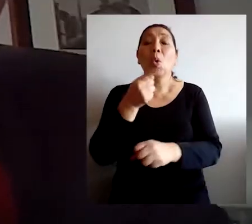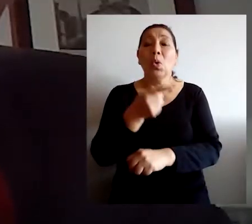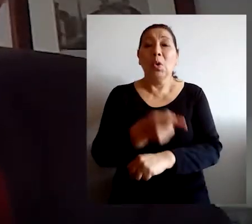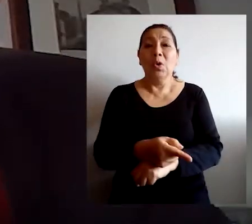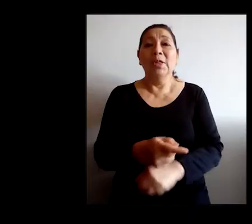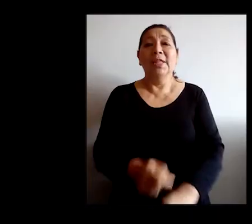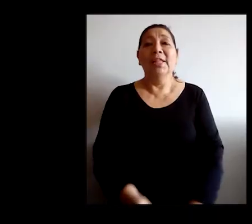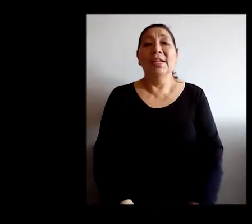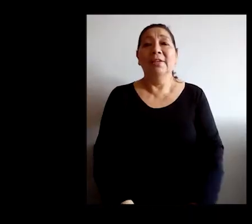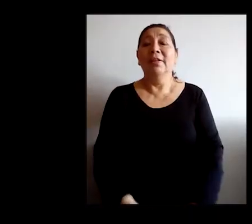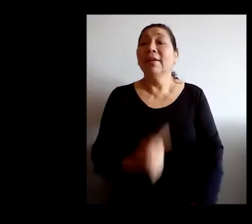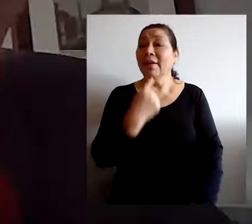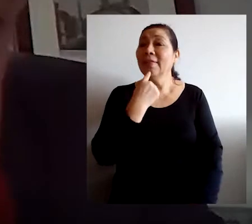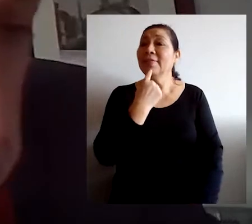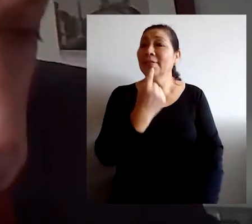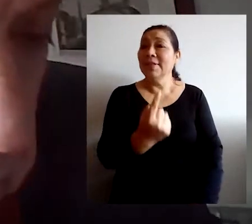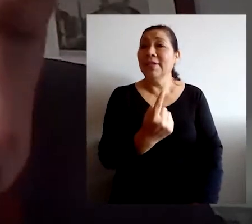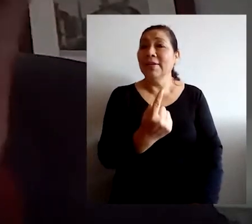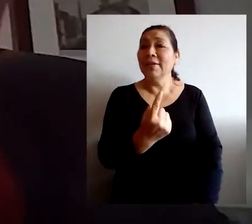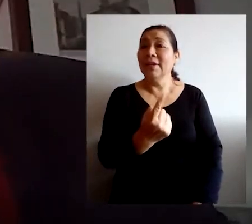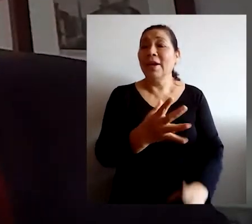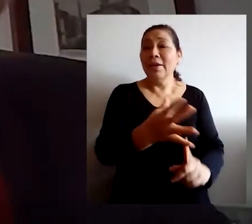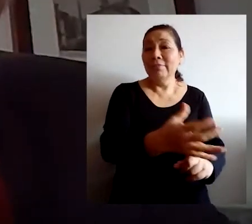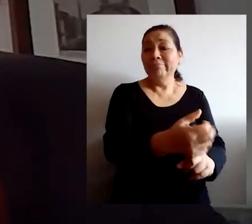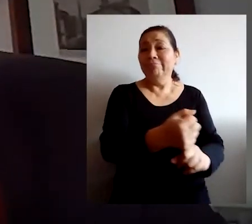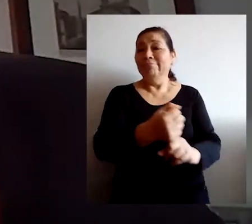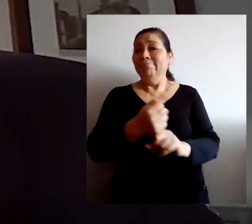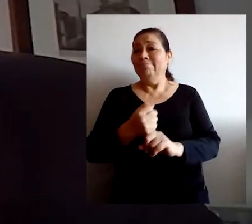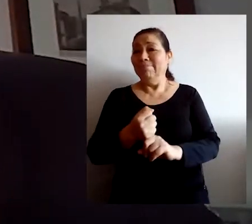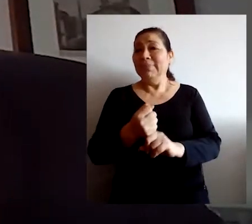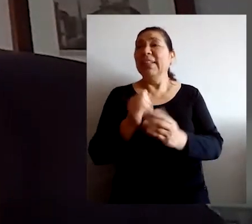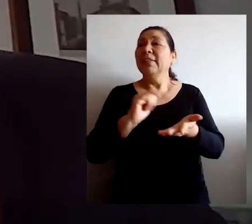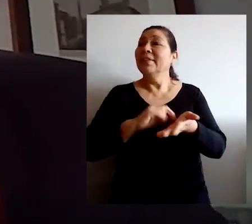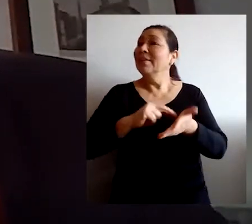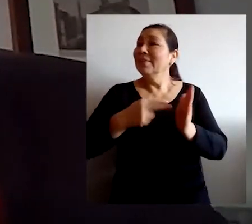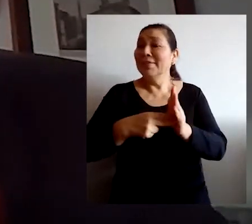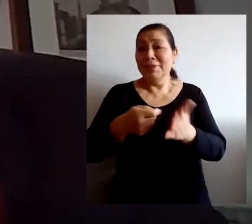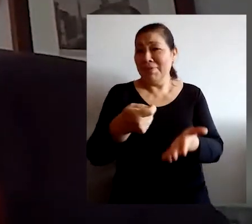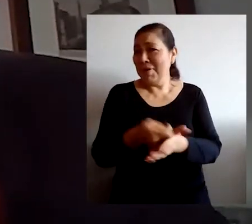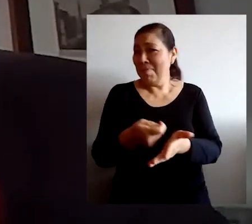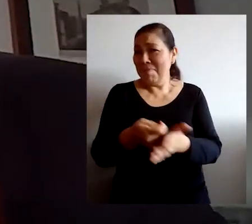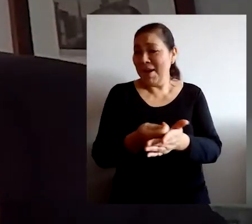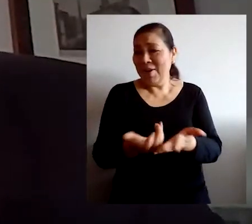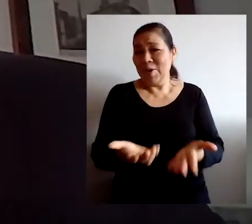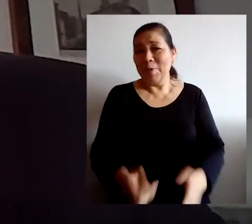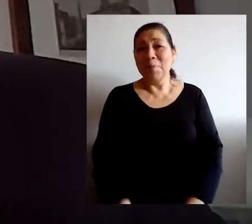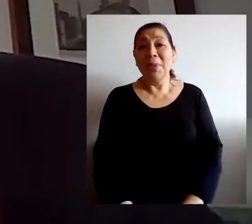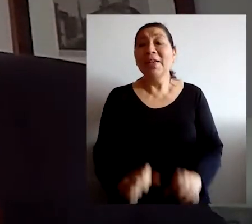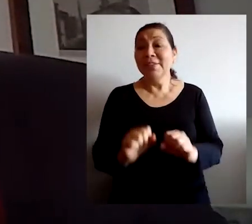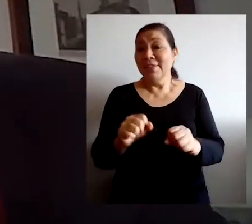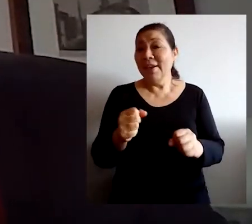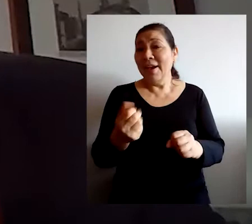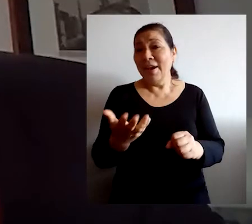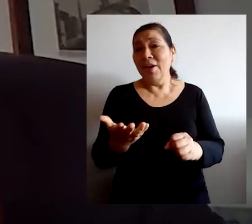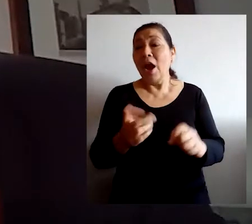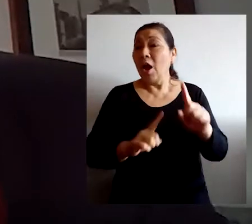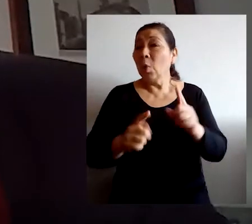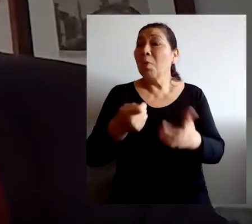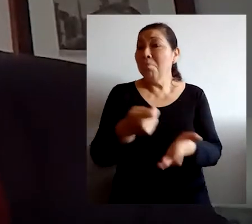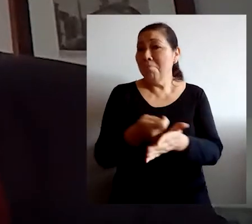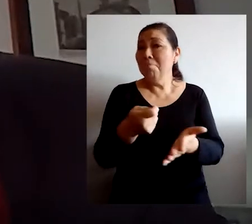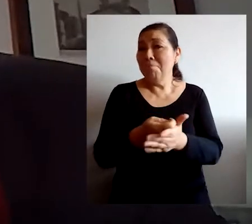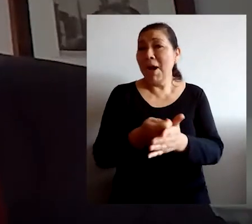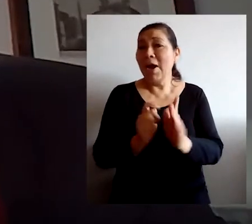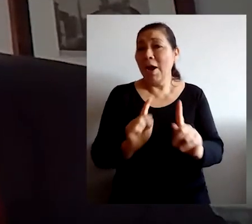la expresión expropiación, que significa pago, y si es que ha habido algún